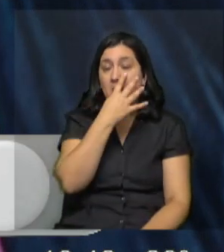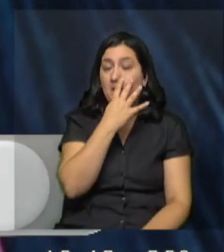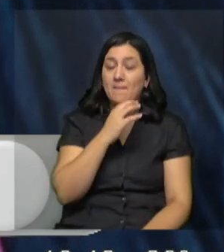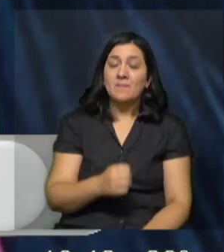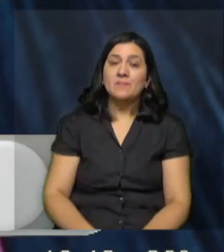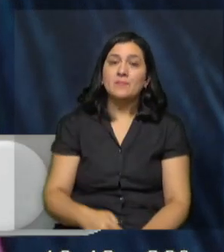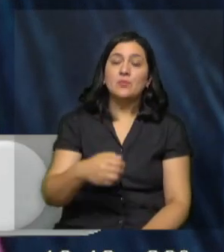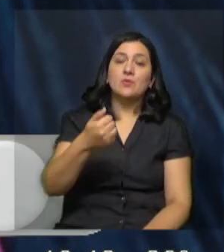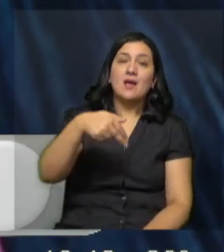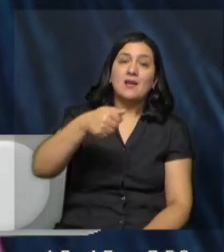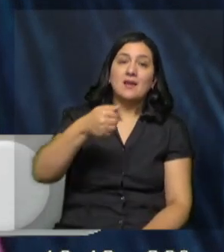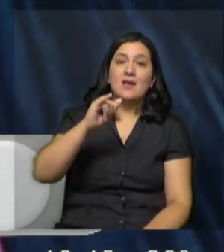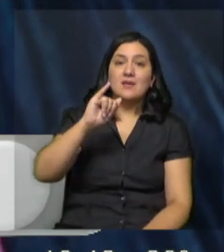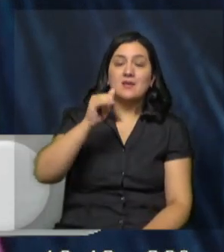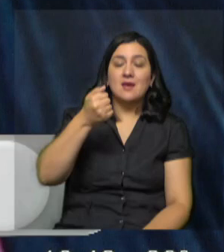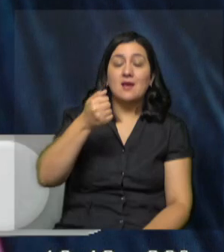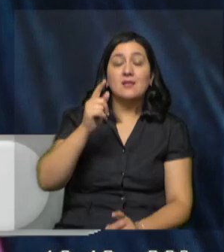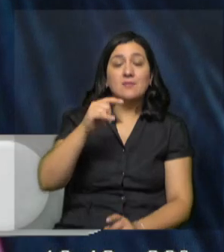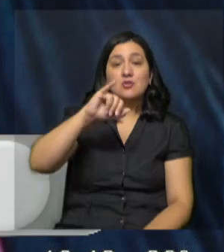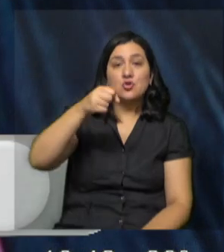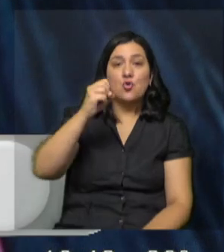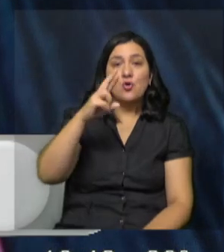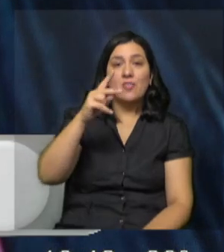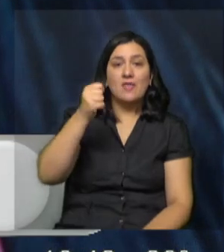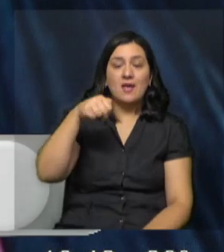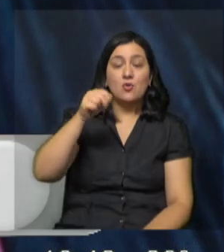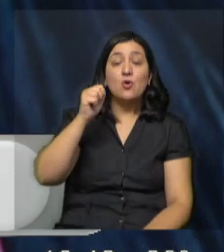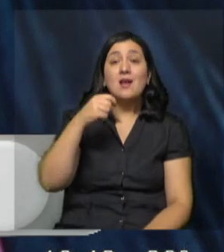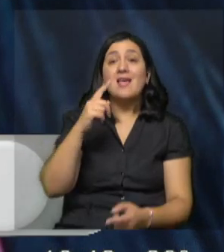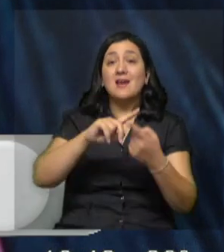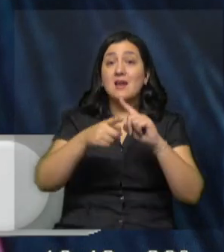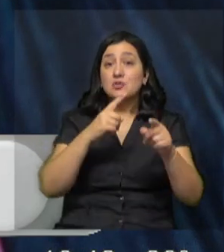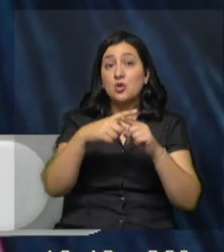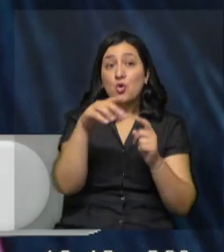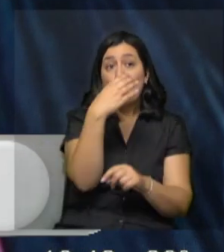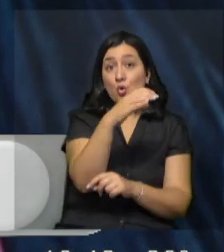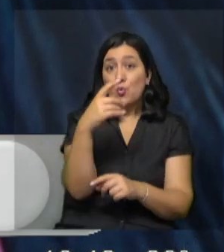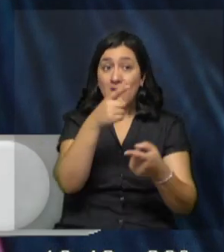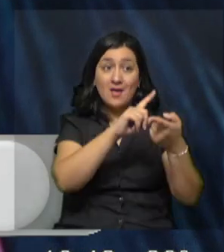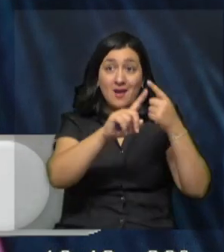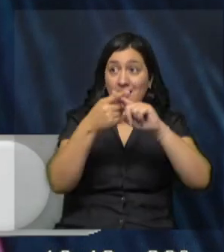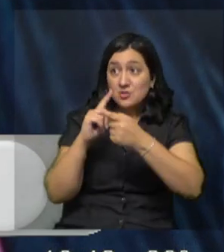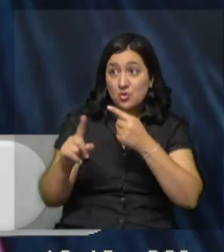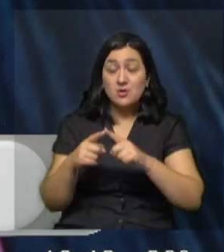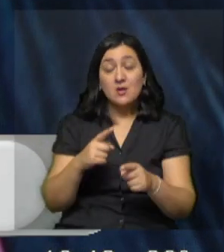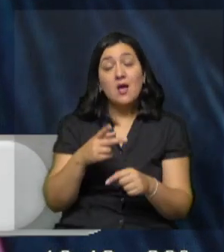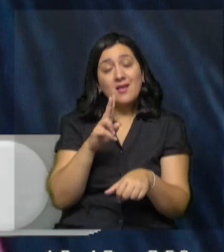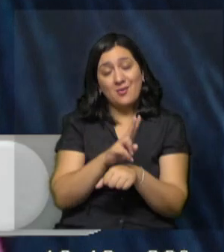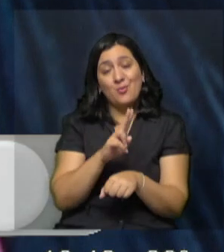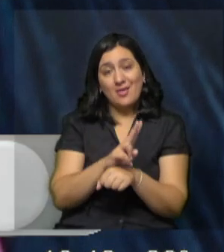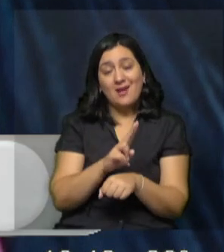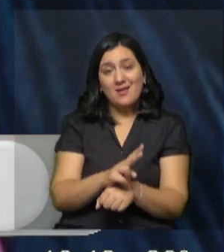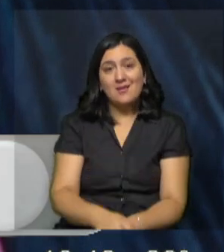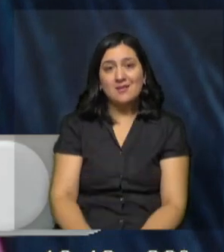Ananía y Giordano, las relaciones con los clubes hay que cuidarlas. Son los que tienen los jugadores, y nosotros los